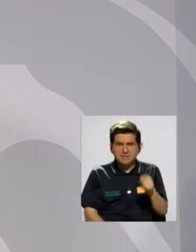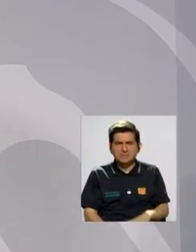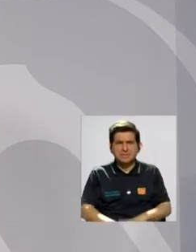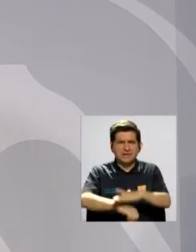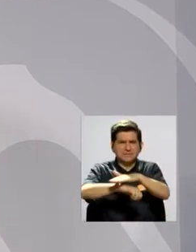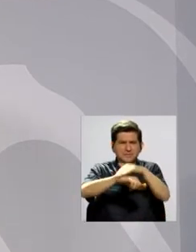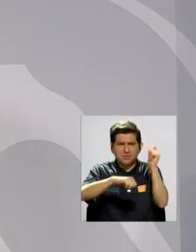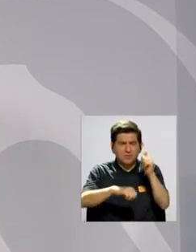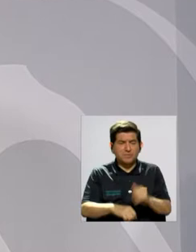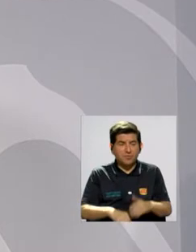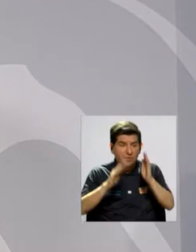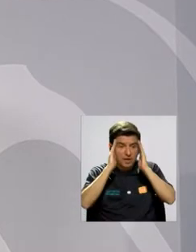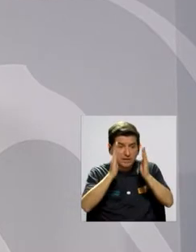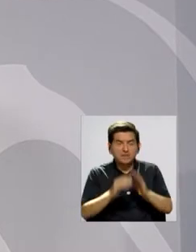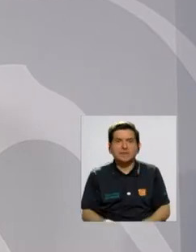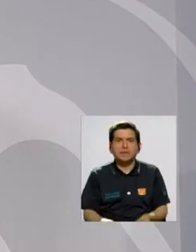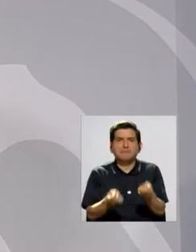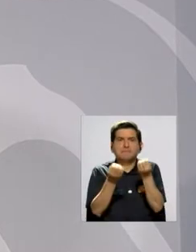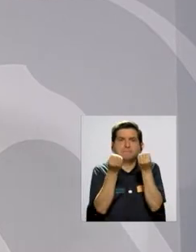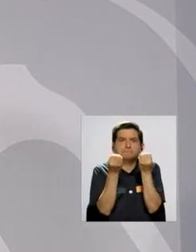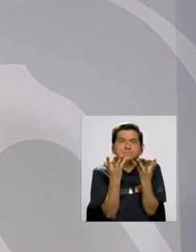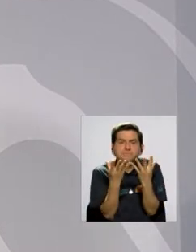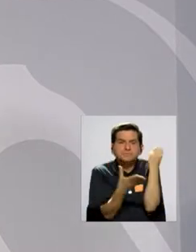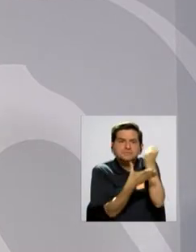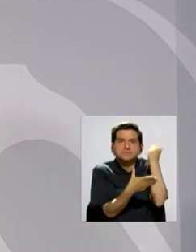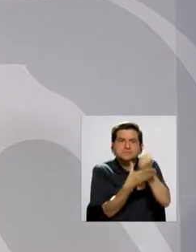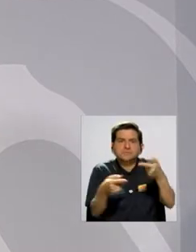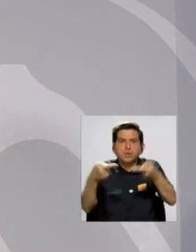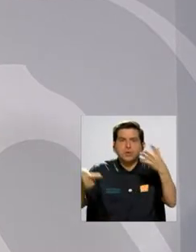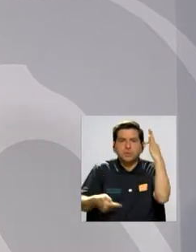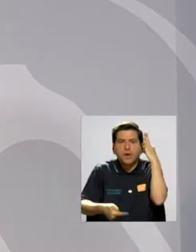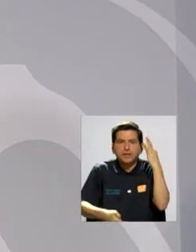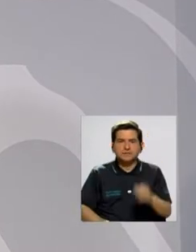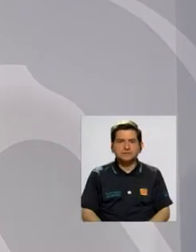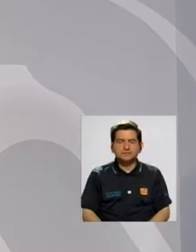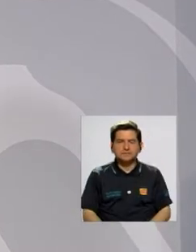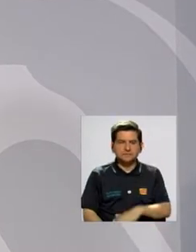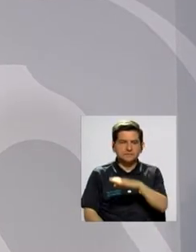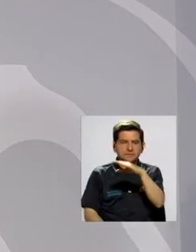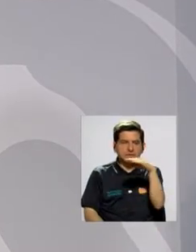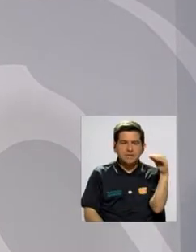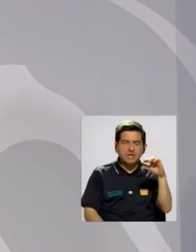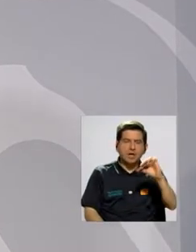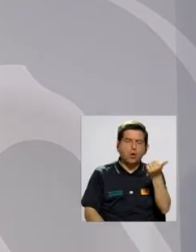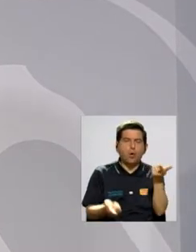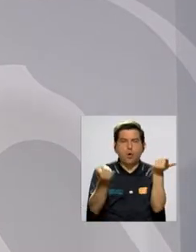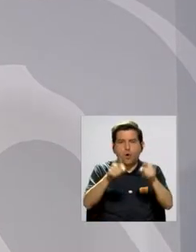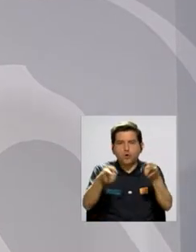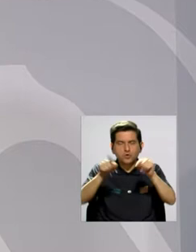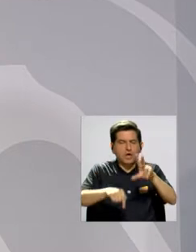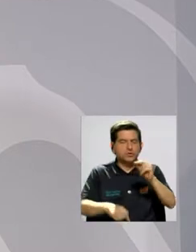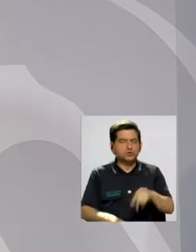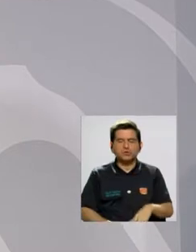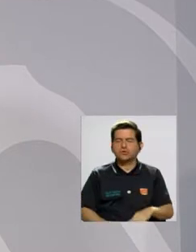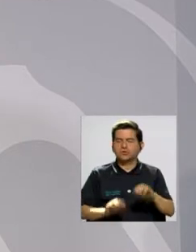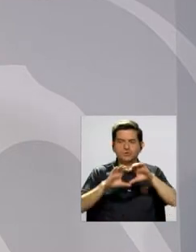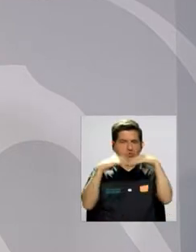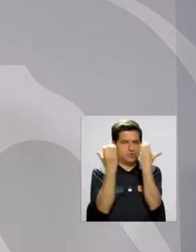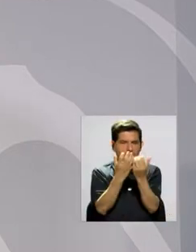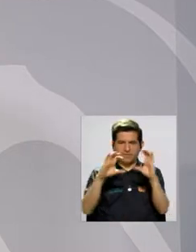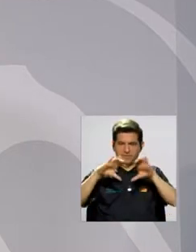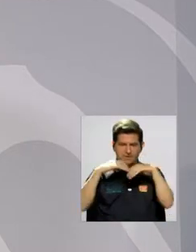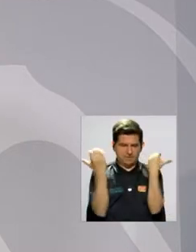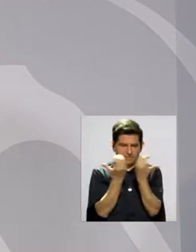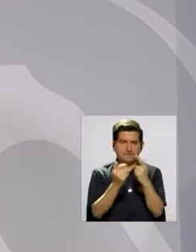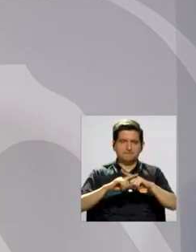mayor cantidad de femicidios. Inclusive podemos también dejar por fuera los otros casos que no son catalogados de femicidios y pueden